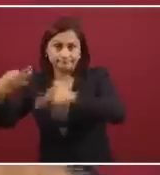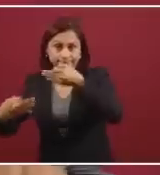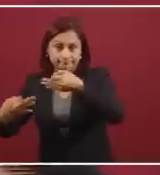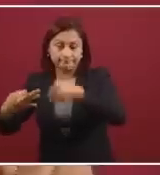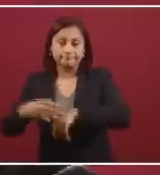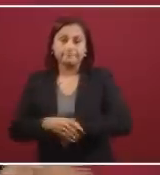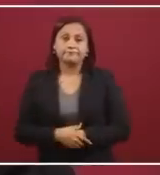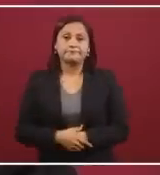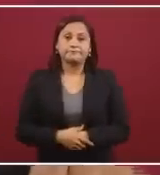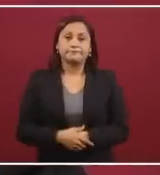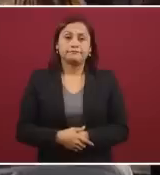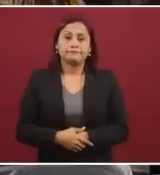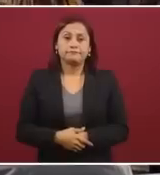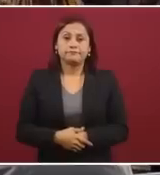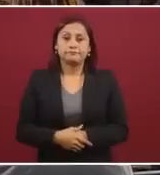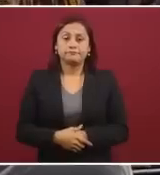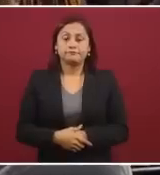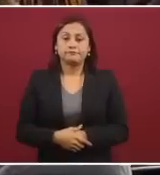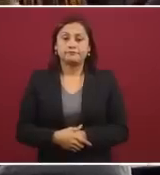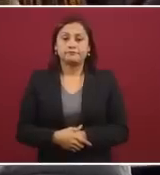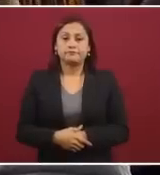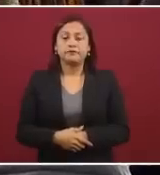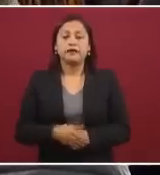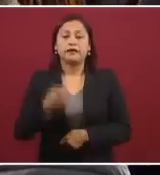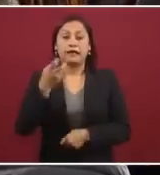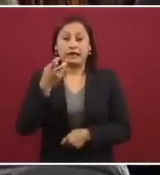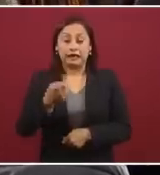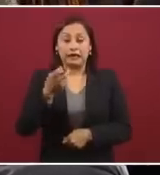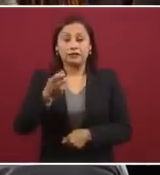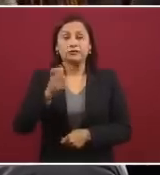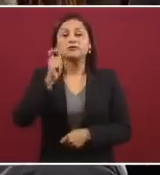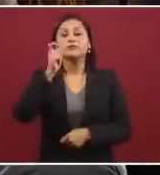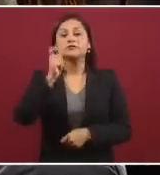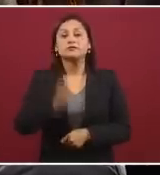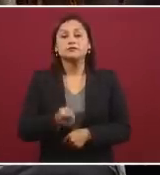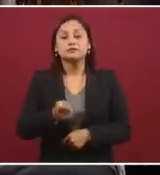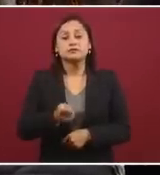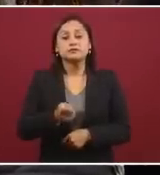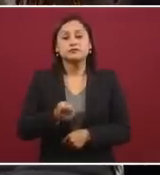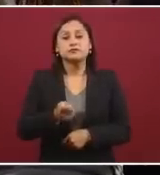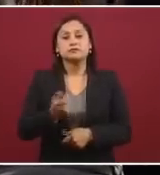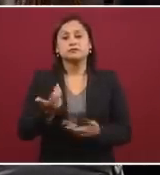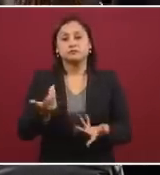esto demuestra que hay una actitud receptiva